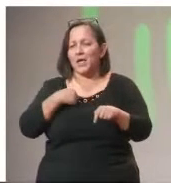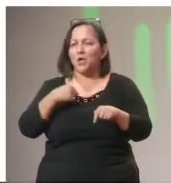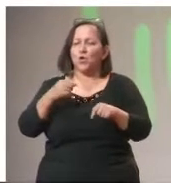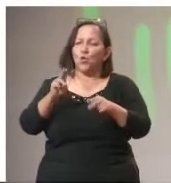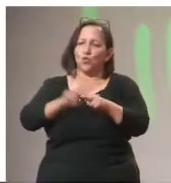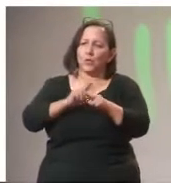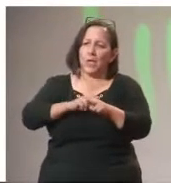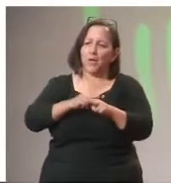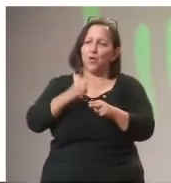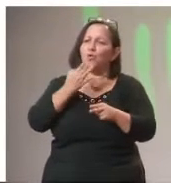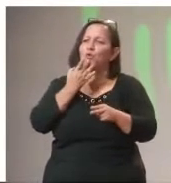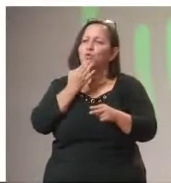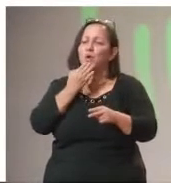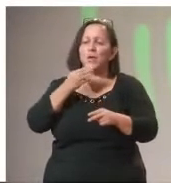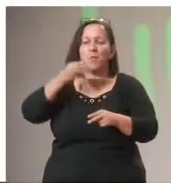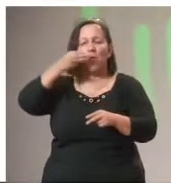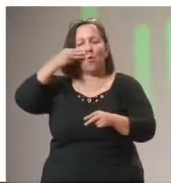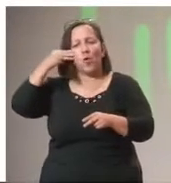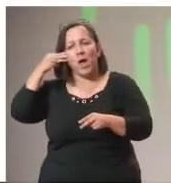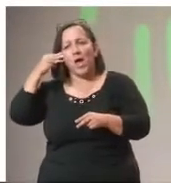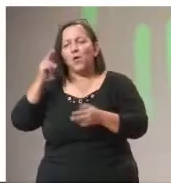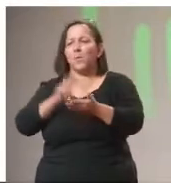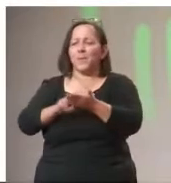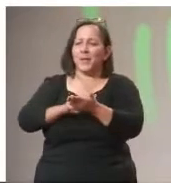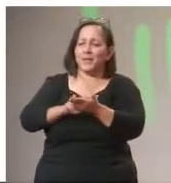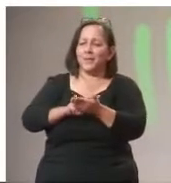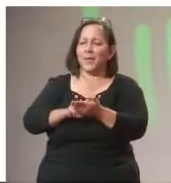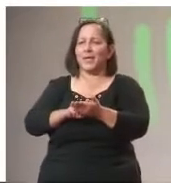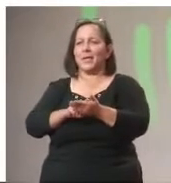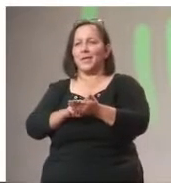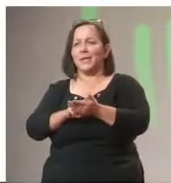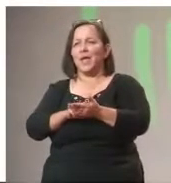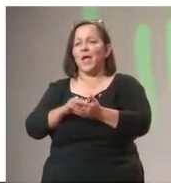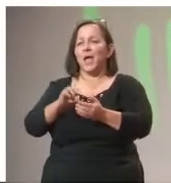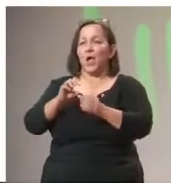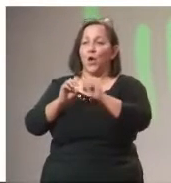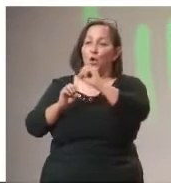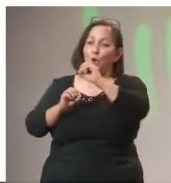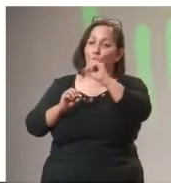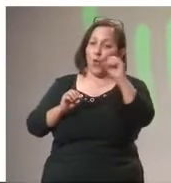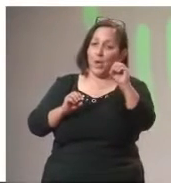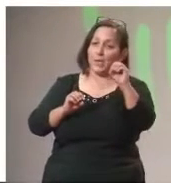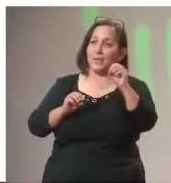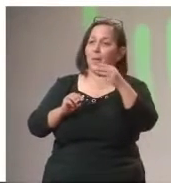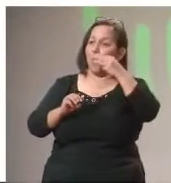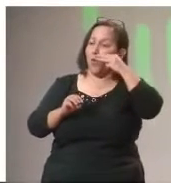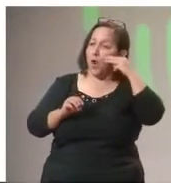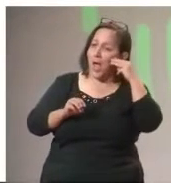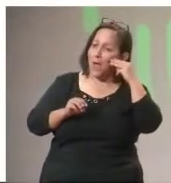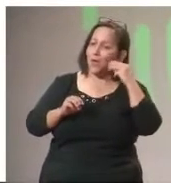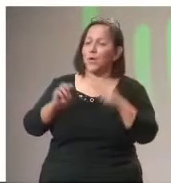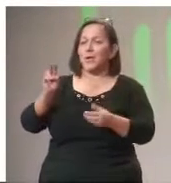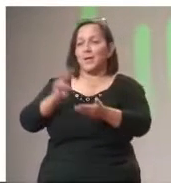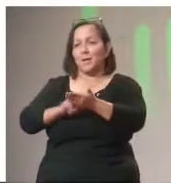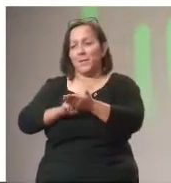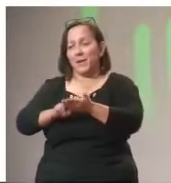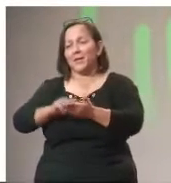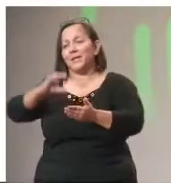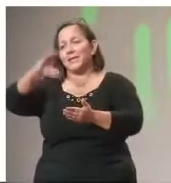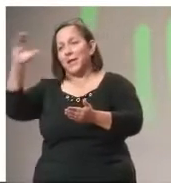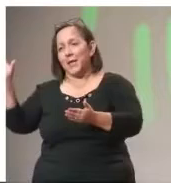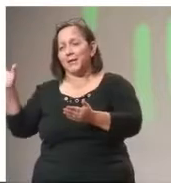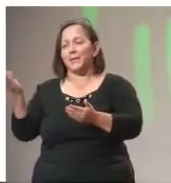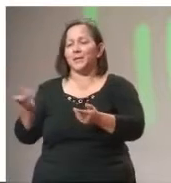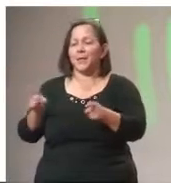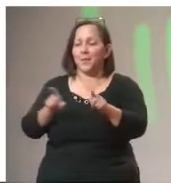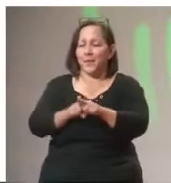morado y verde para hacer referencia al este y al oeste. Entonces el oeste es nuevamente morado y el amarillo verde es el este.